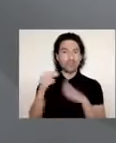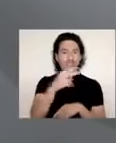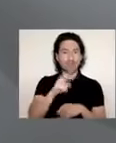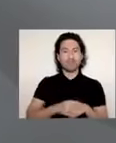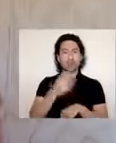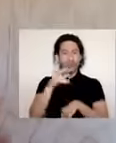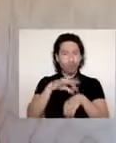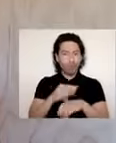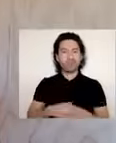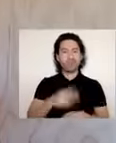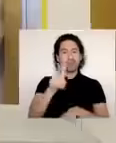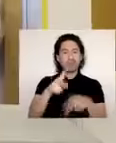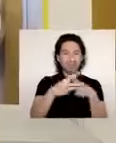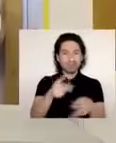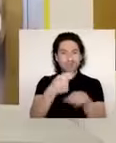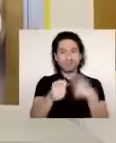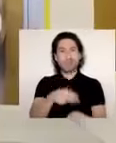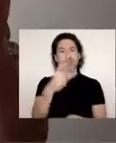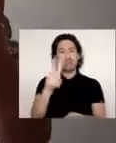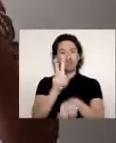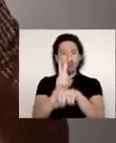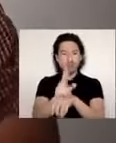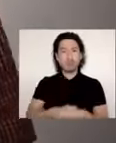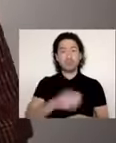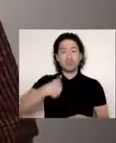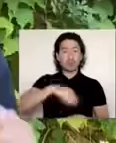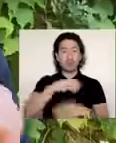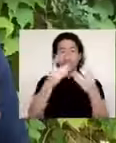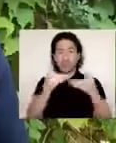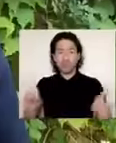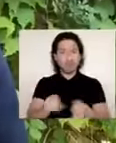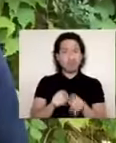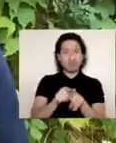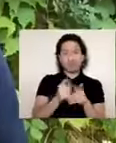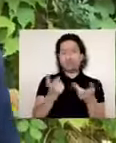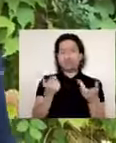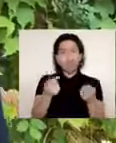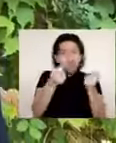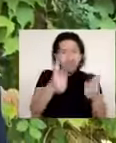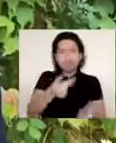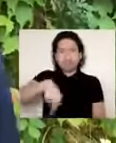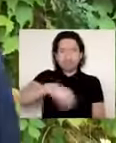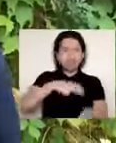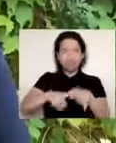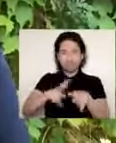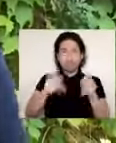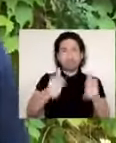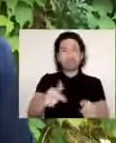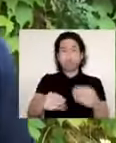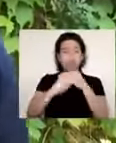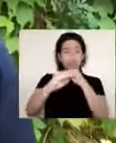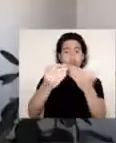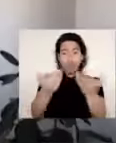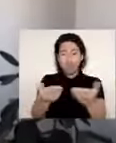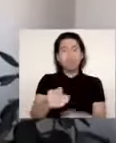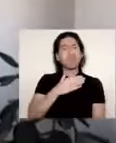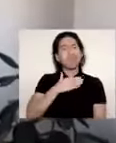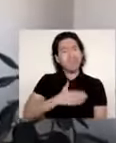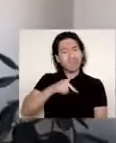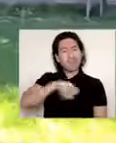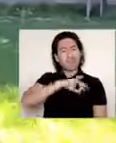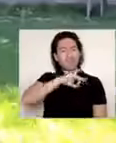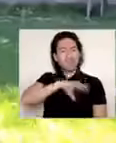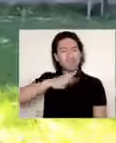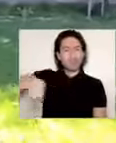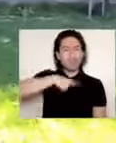Somos tu vecina. Tu doctor. Tu carretera. Tu profesor. Somos diversas, dialogantes y expertas en lo que hacemos. Somos como